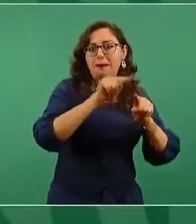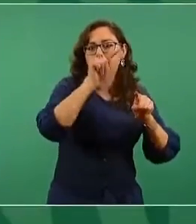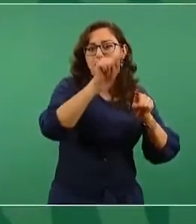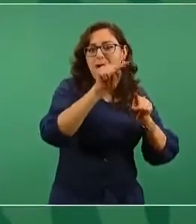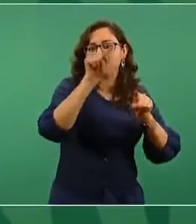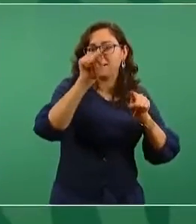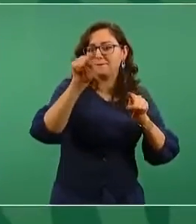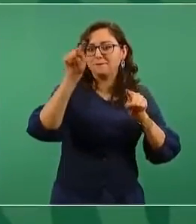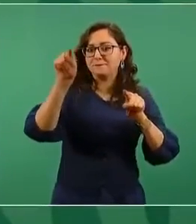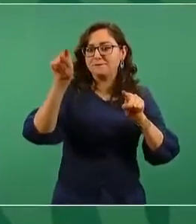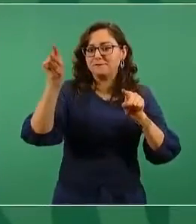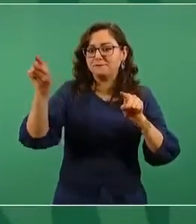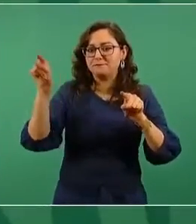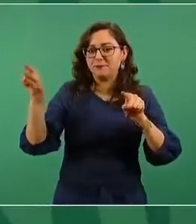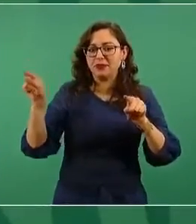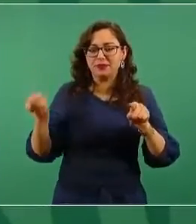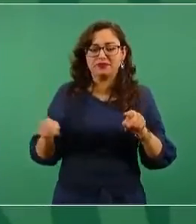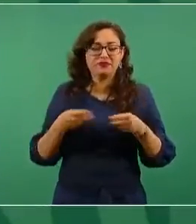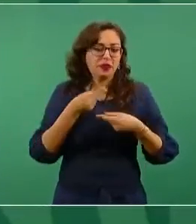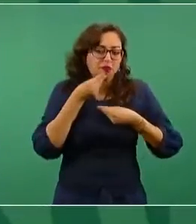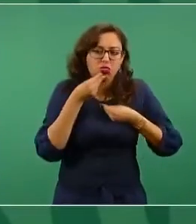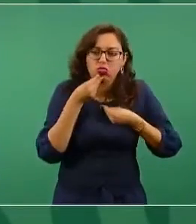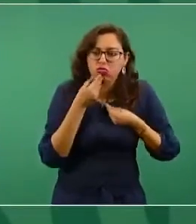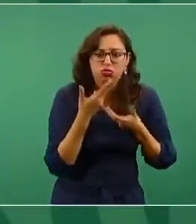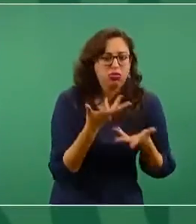como se dice coloquialmente, soltó la sopa